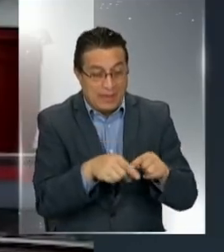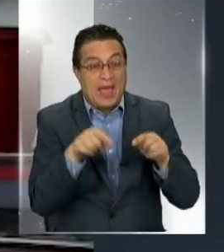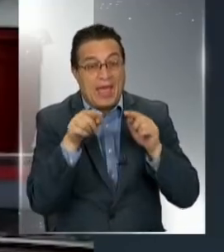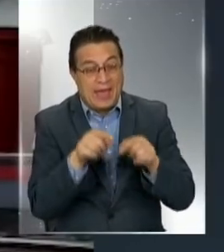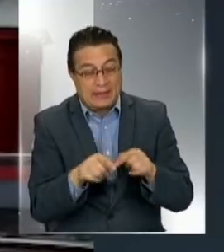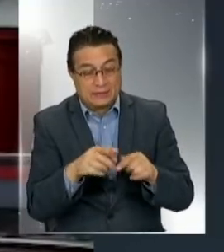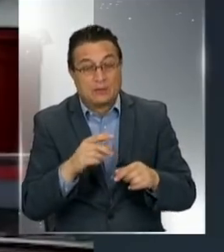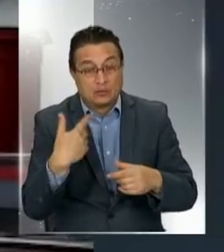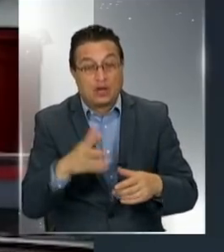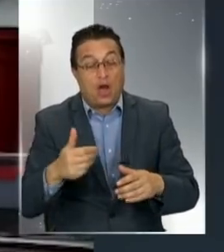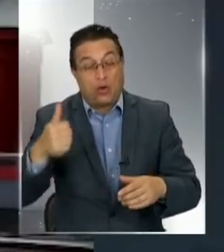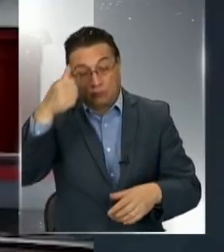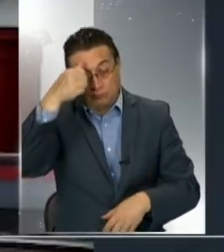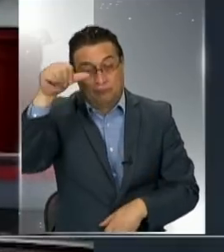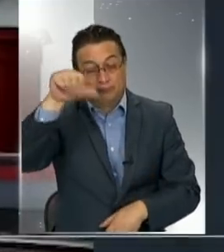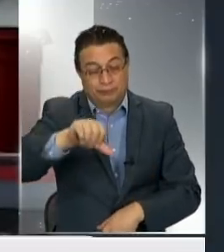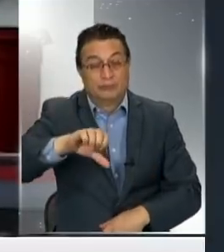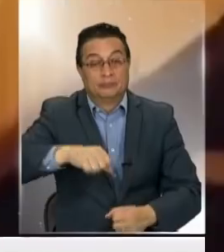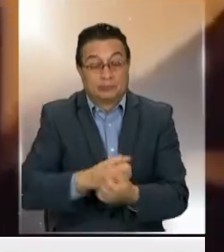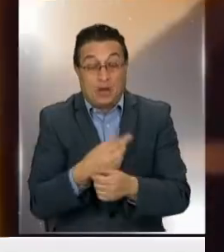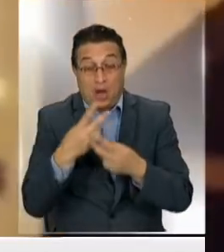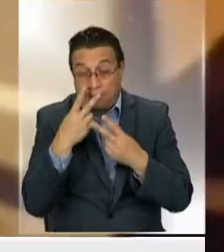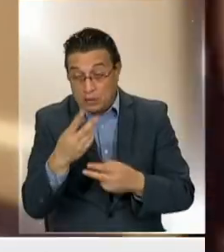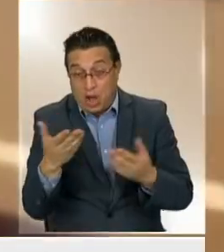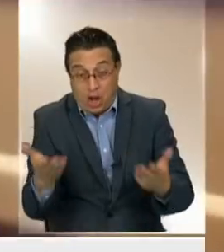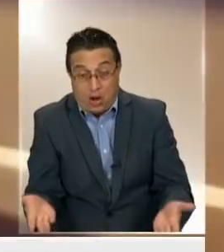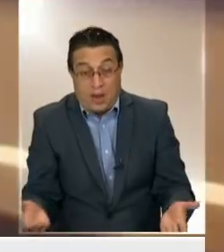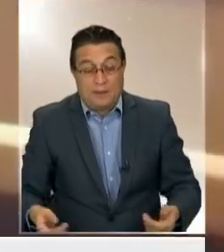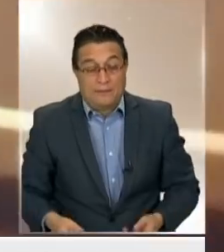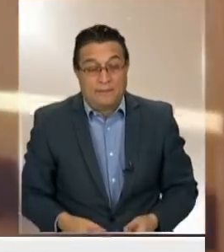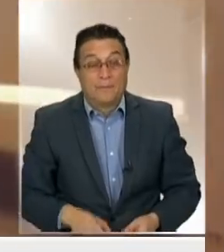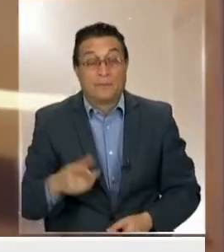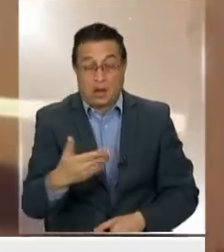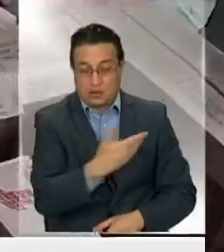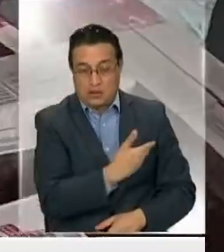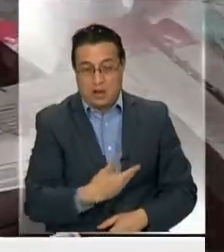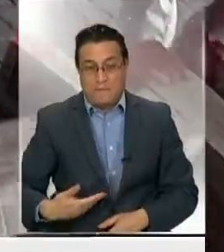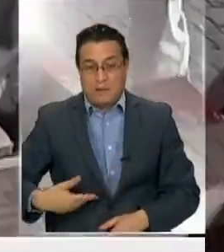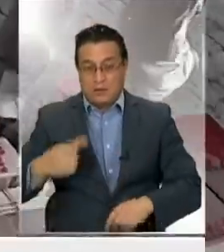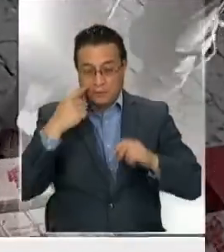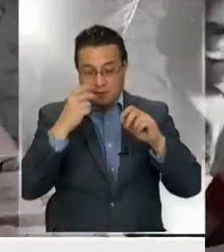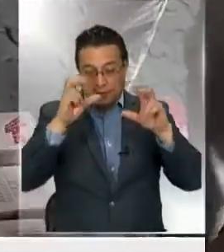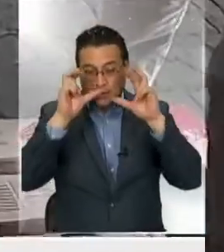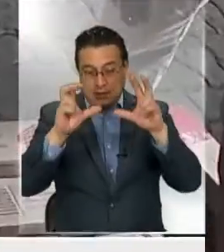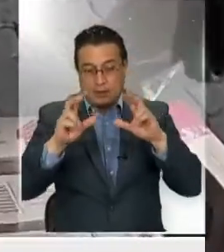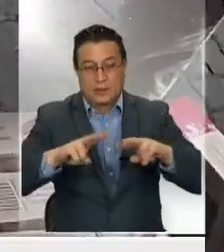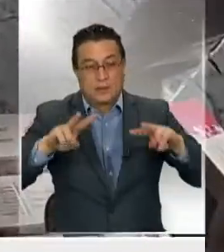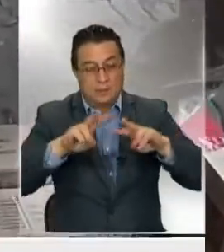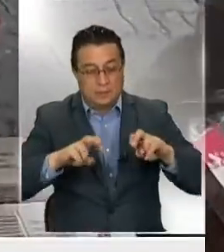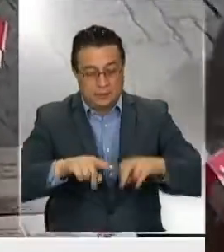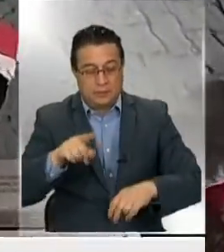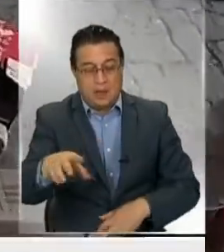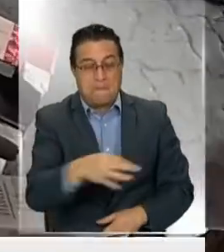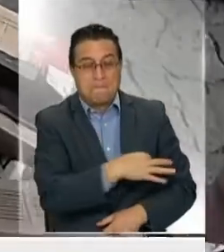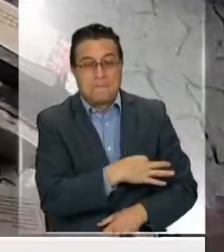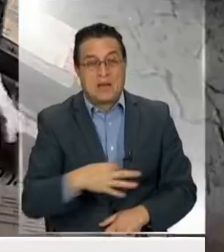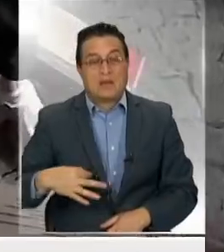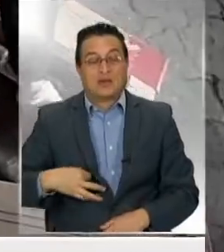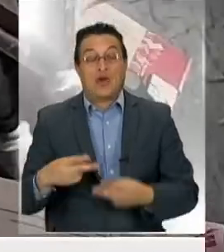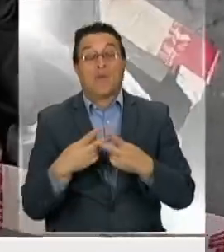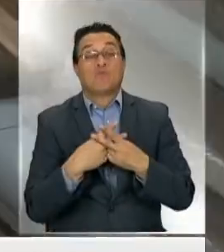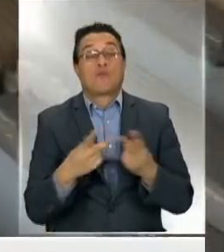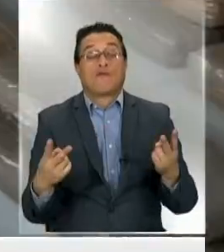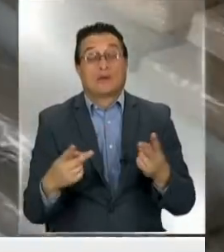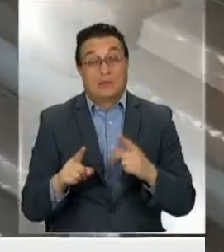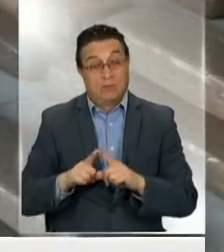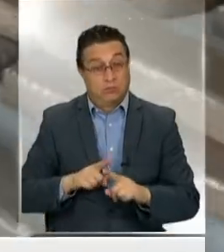criminales una vez que están cumpliendo condena, como lo vemos hoy. Desde el gobierno están muy atentos a la investigación que lleva a cabo el Ministerio Público, diligencias